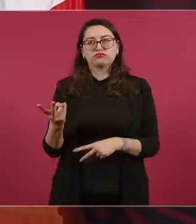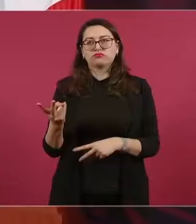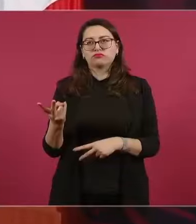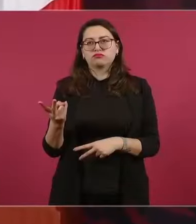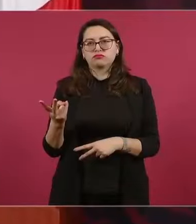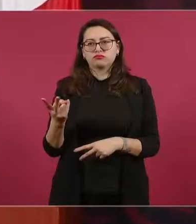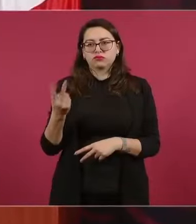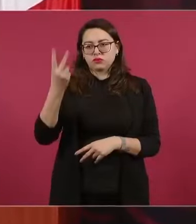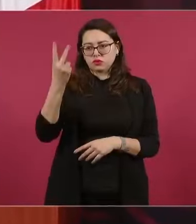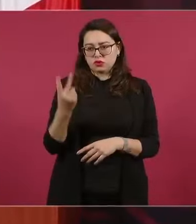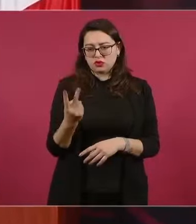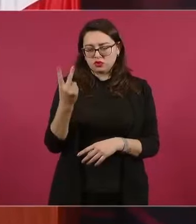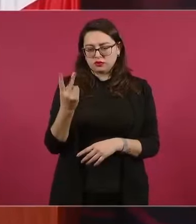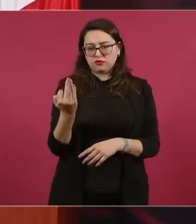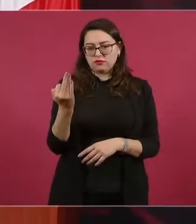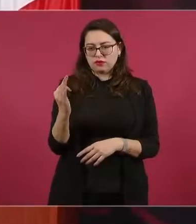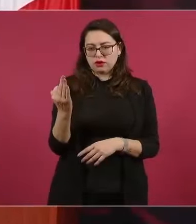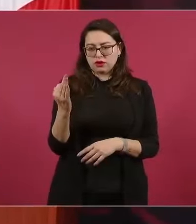2